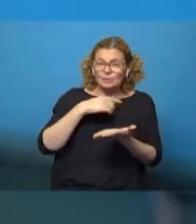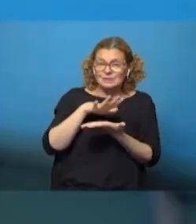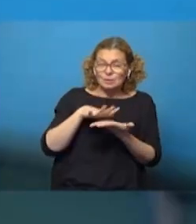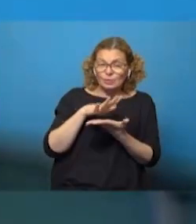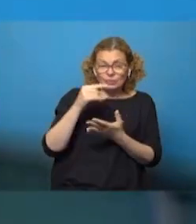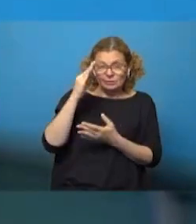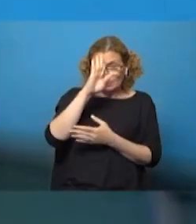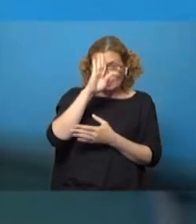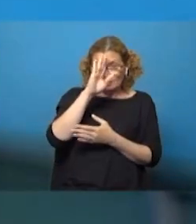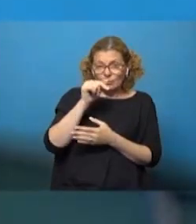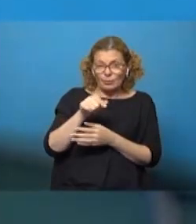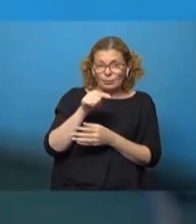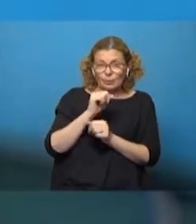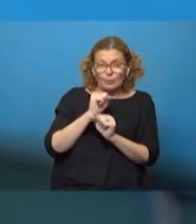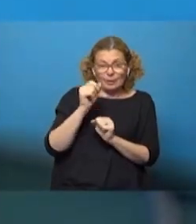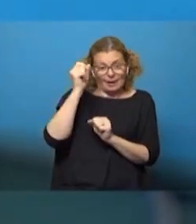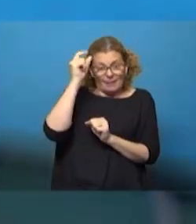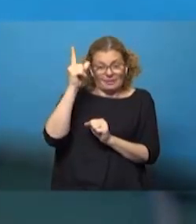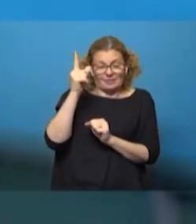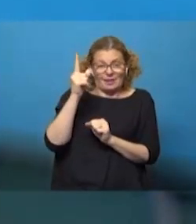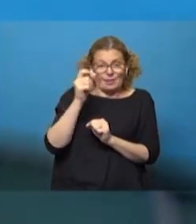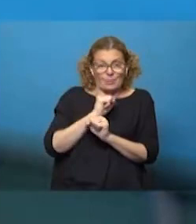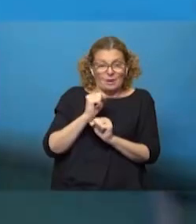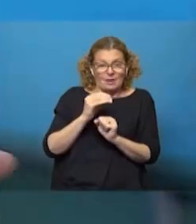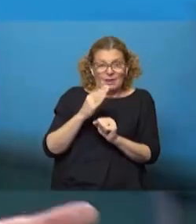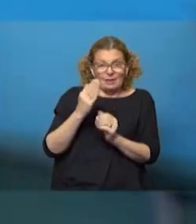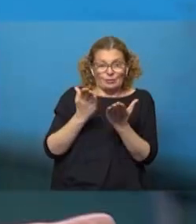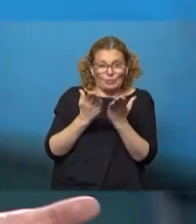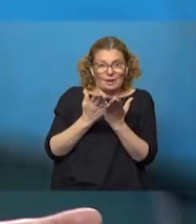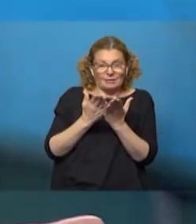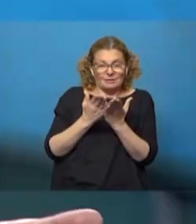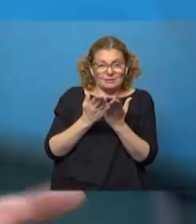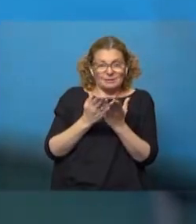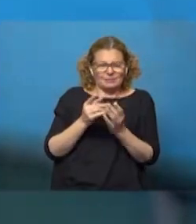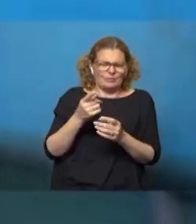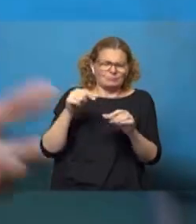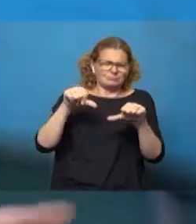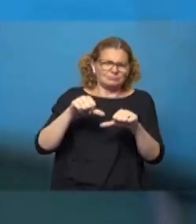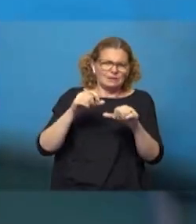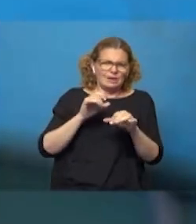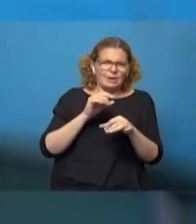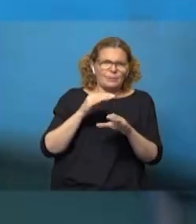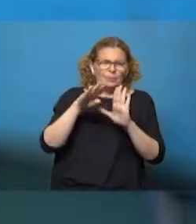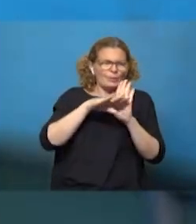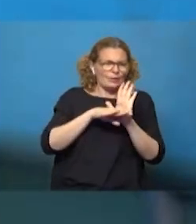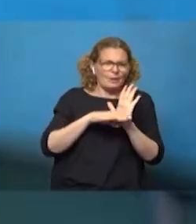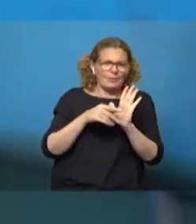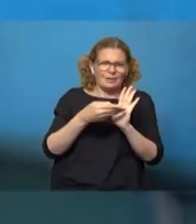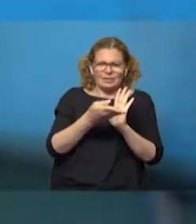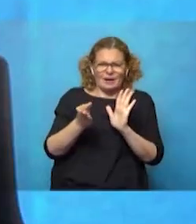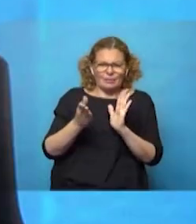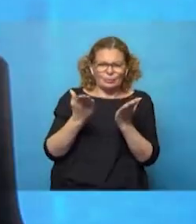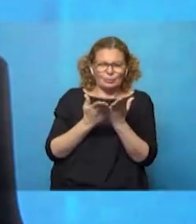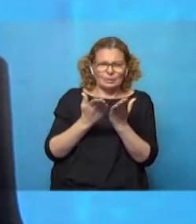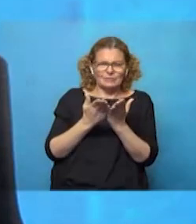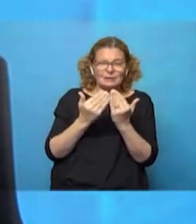aprendizaje si vos no tenés esa capacidad y no tenés esa formación y es inútil que estés tratando de transmitir ningún programa delante de los alumnos